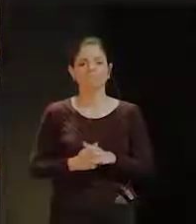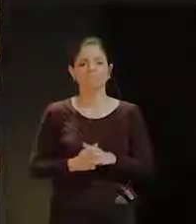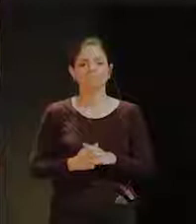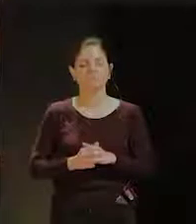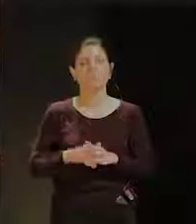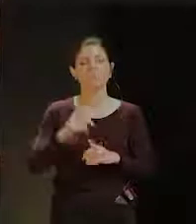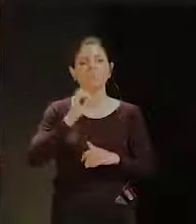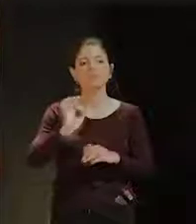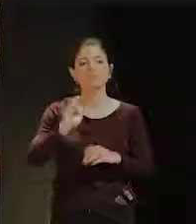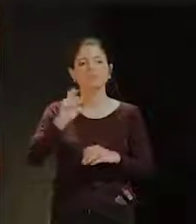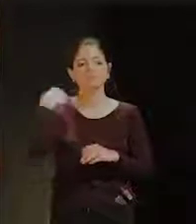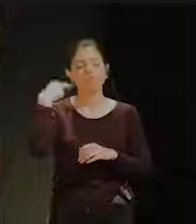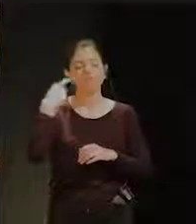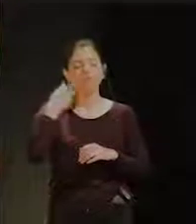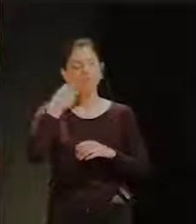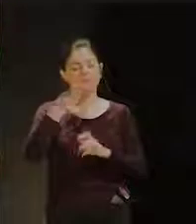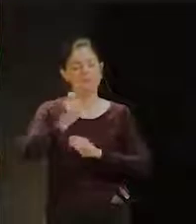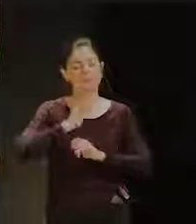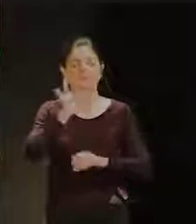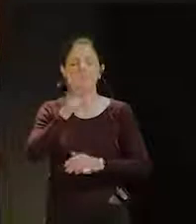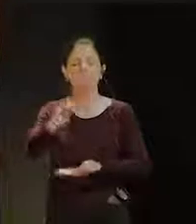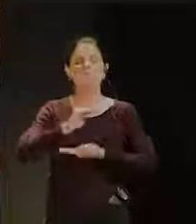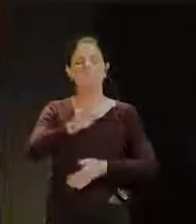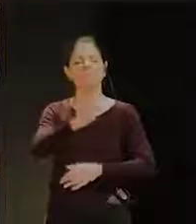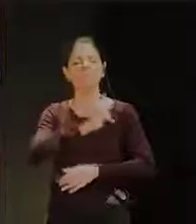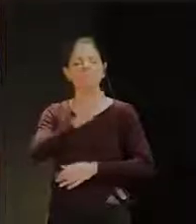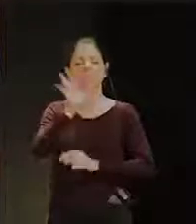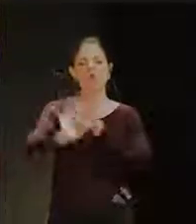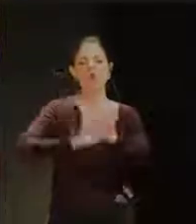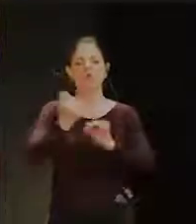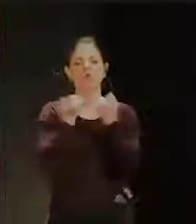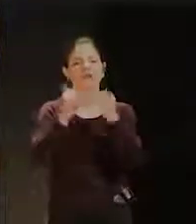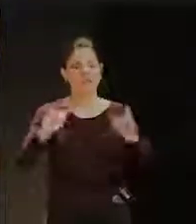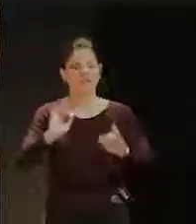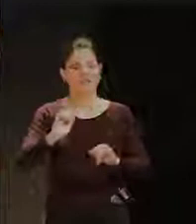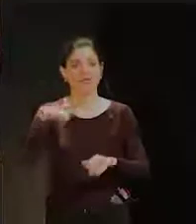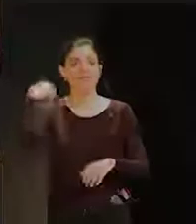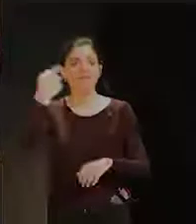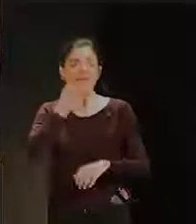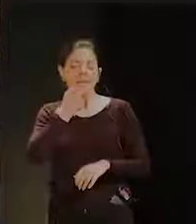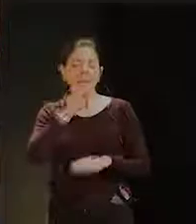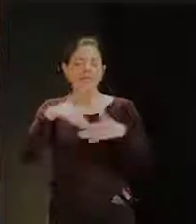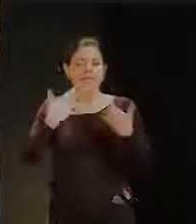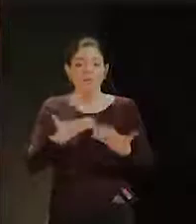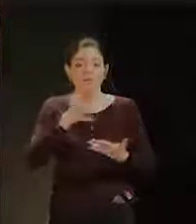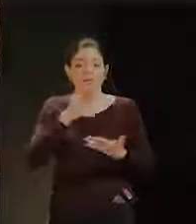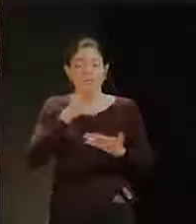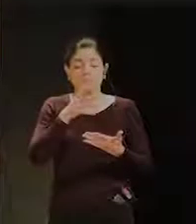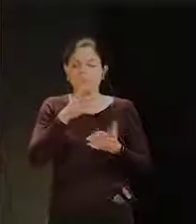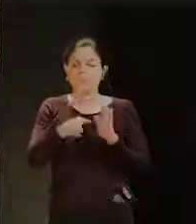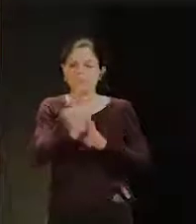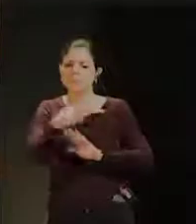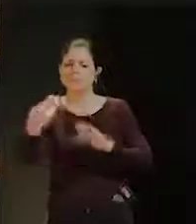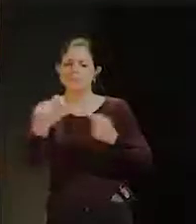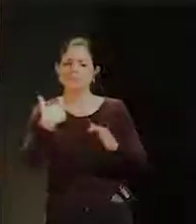el London Inspire Mark, es un premio para organizadores de eventos en el Reino Unido. Como consecuencia, empezamos